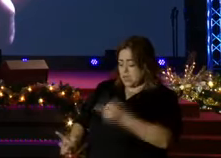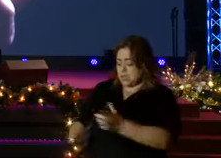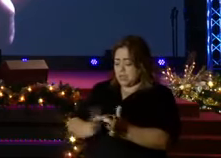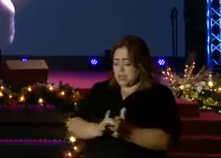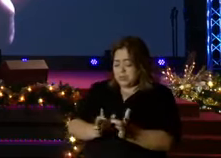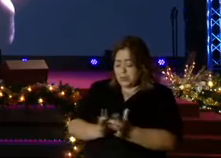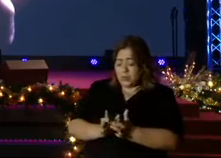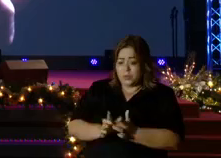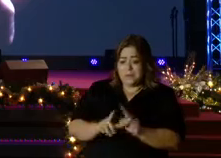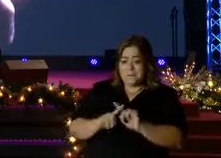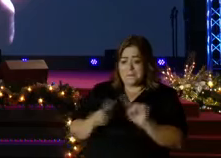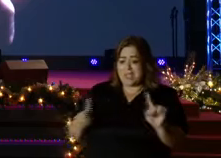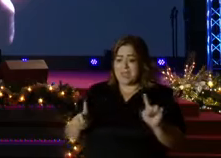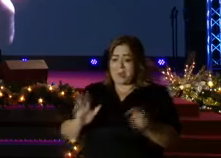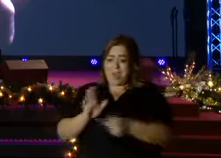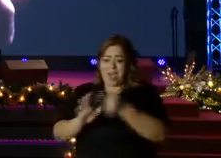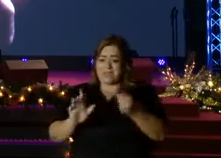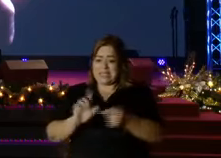no.